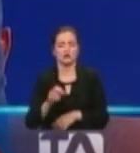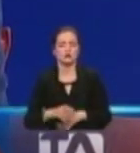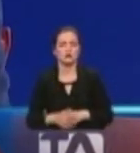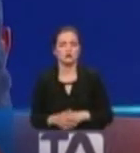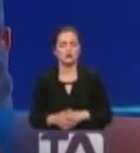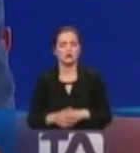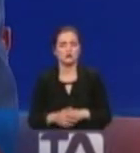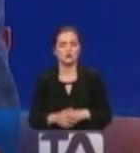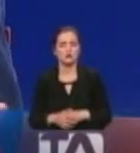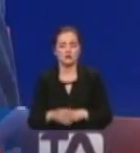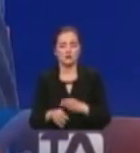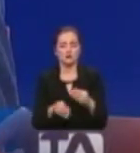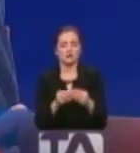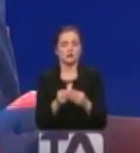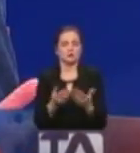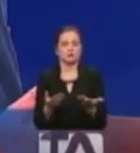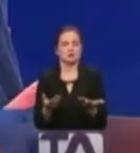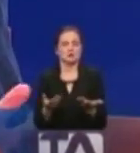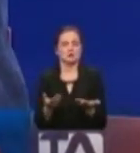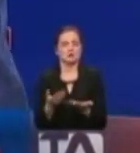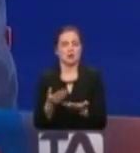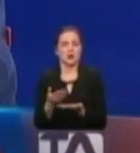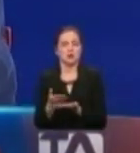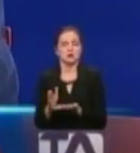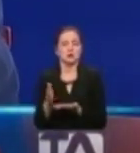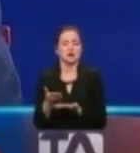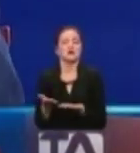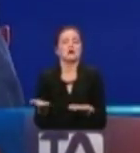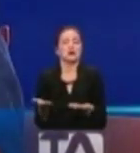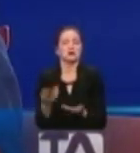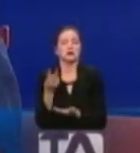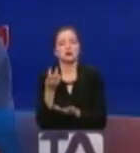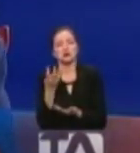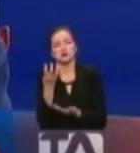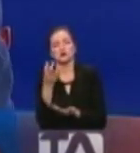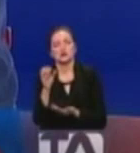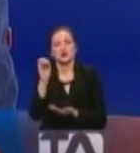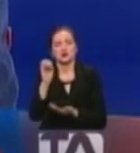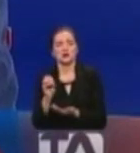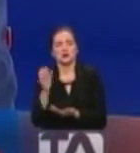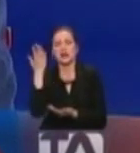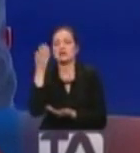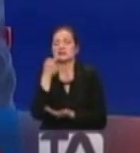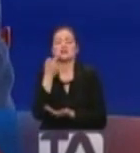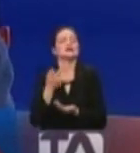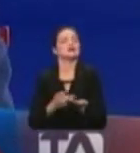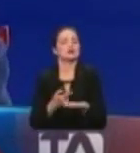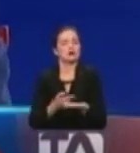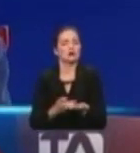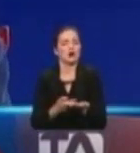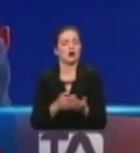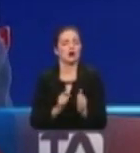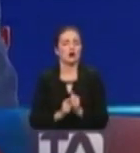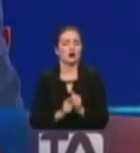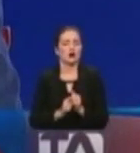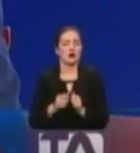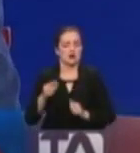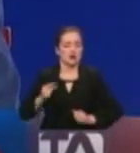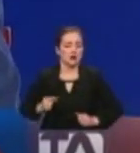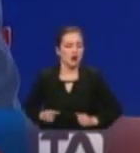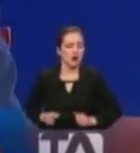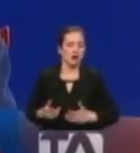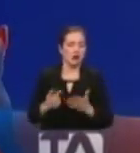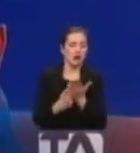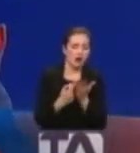lo cual queda para inversión alrededor de 12-14%. ¿Qué es lo que ha dicho el alcalde? Que este análisis no corresponde